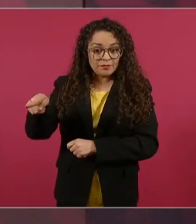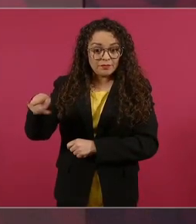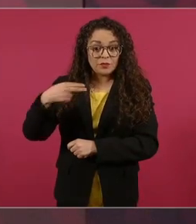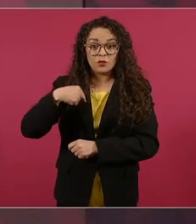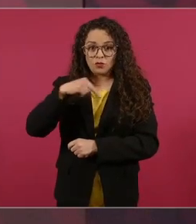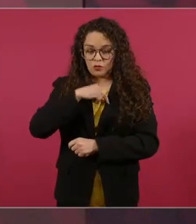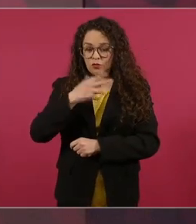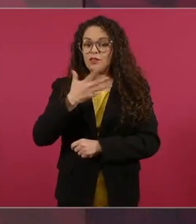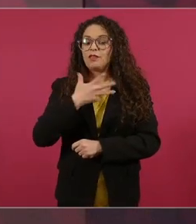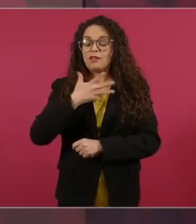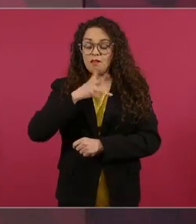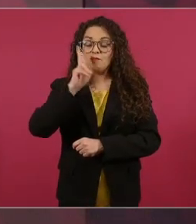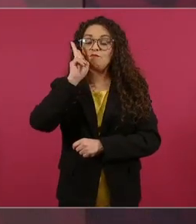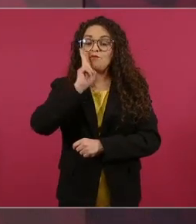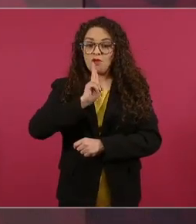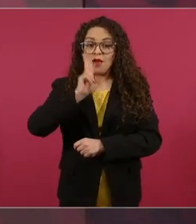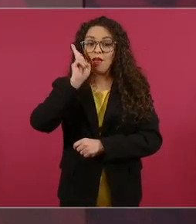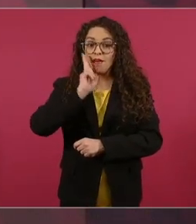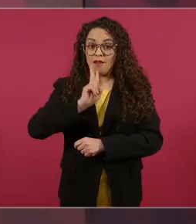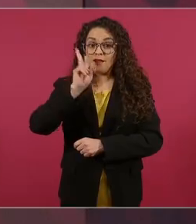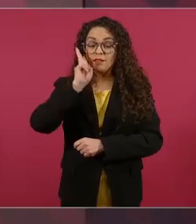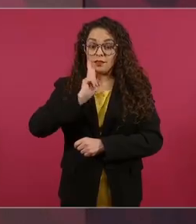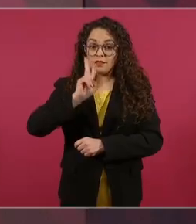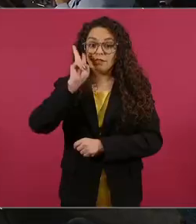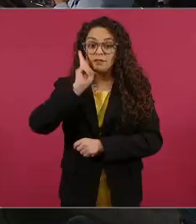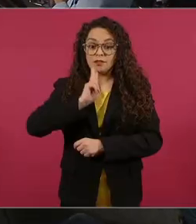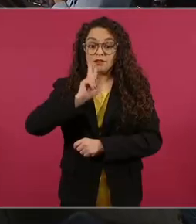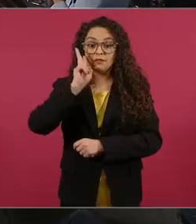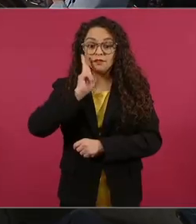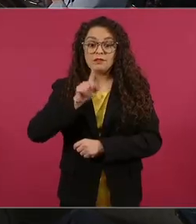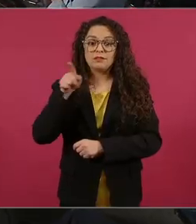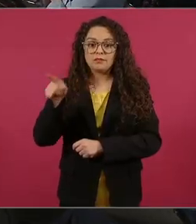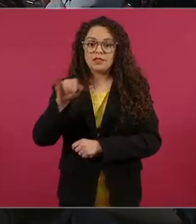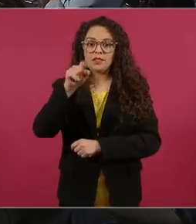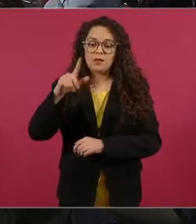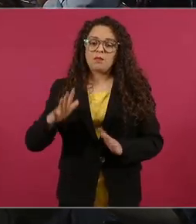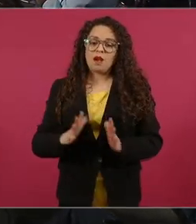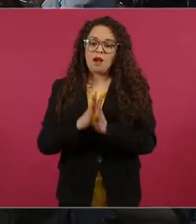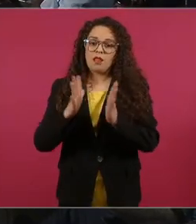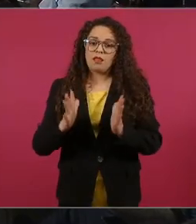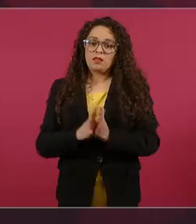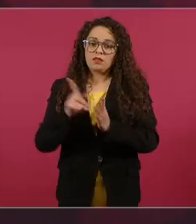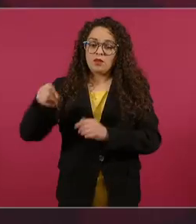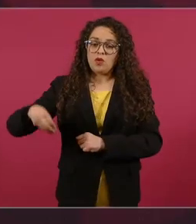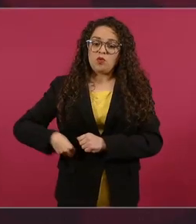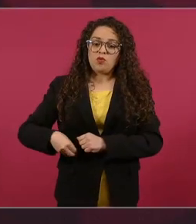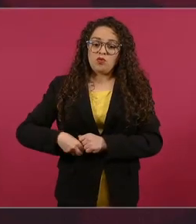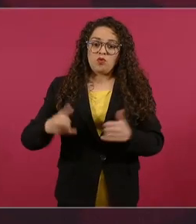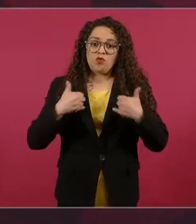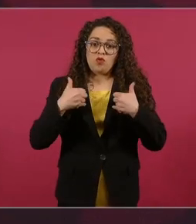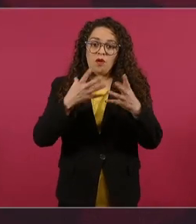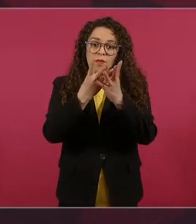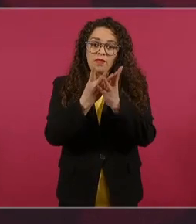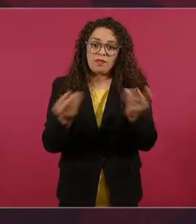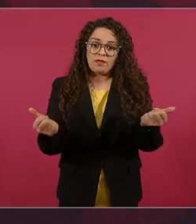que esas personas participaron en la desaparición de los jóvenes.